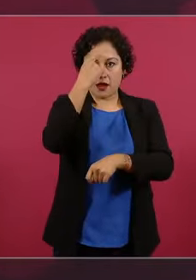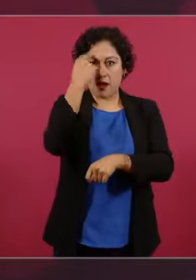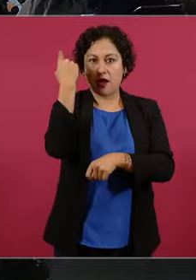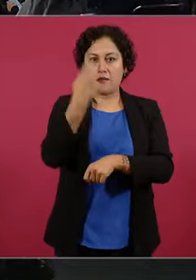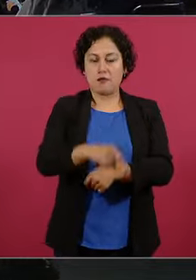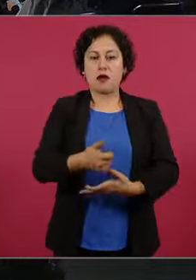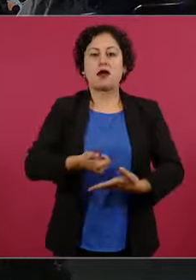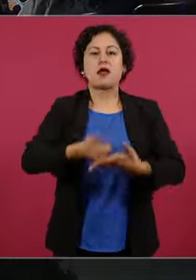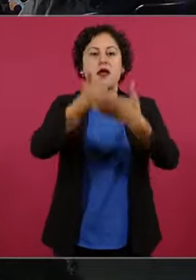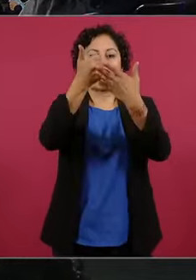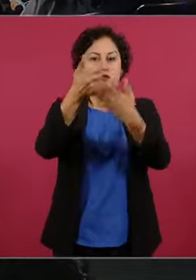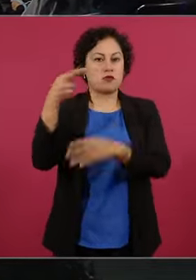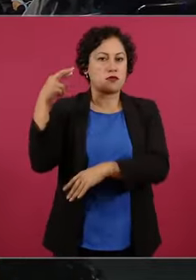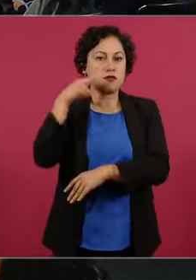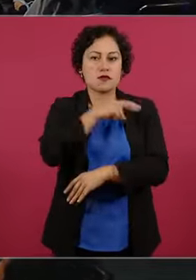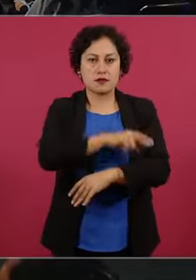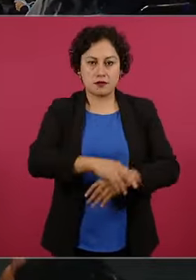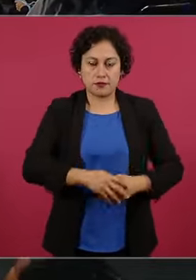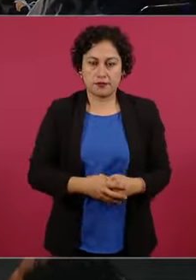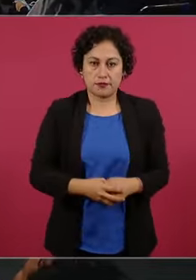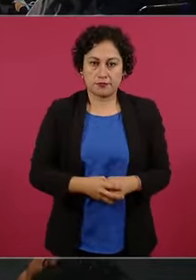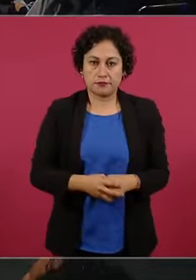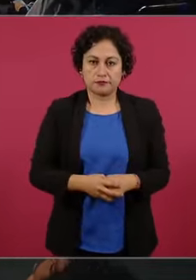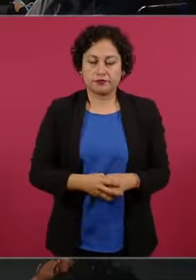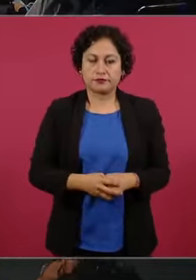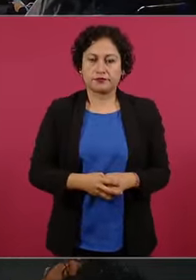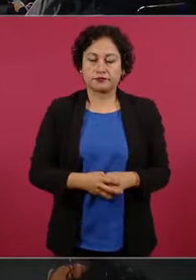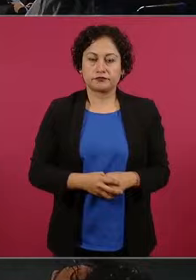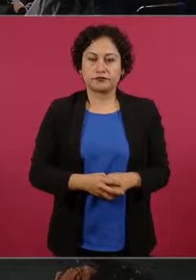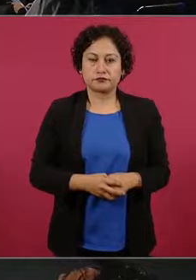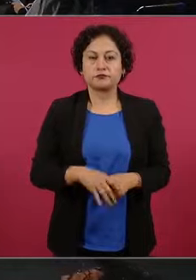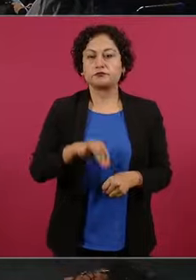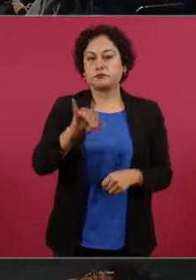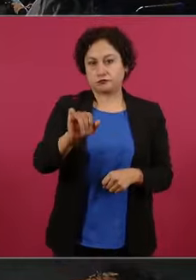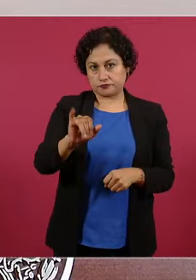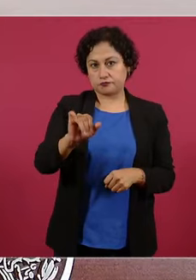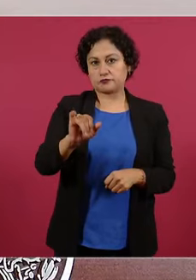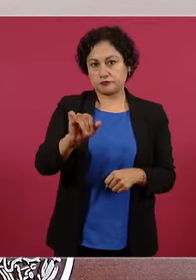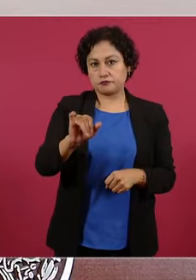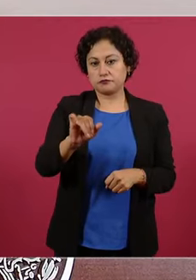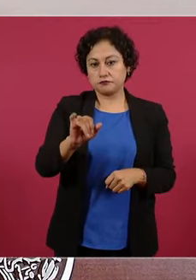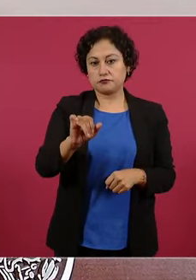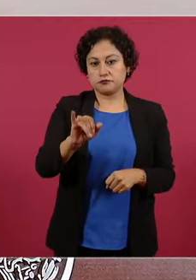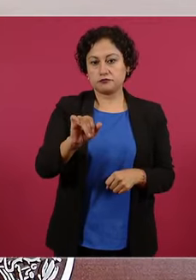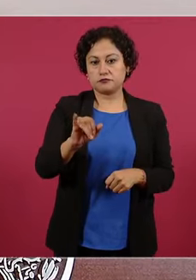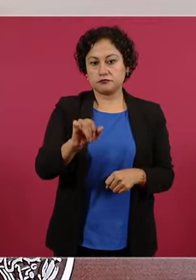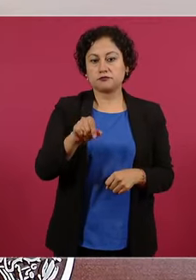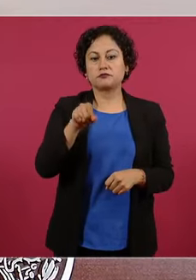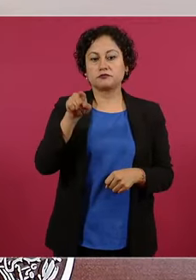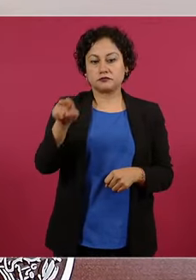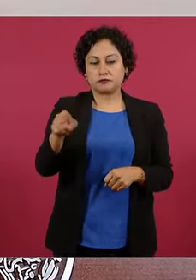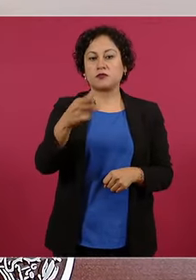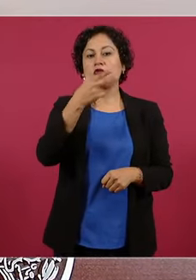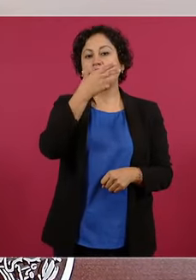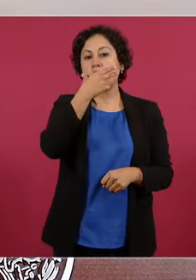eso. ¿En el caso del Guardia Nacional? Sí, lo vemos lo del Guardia